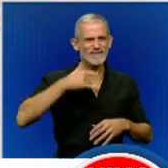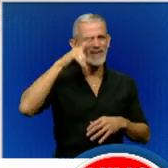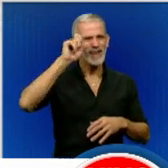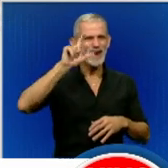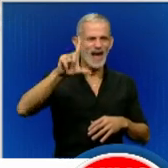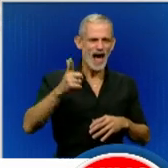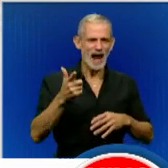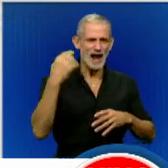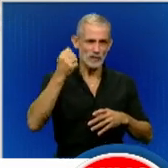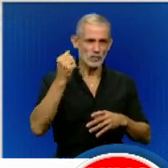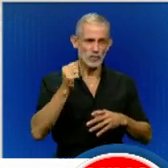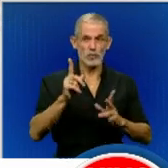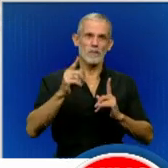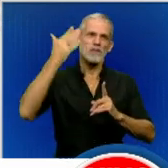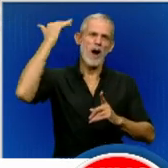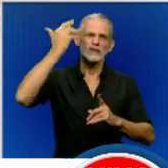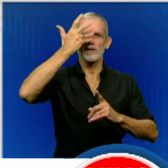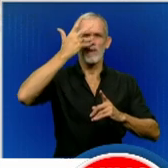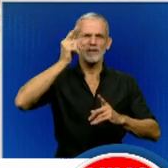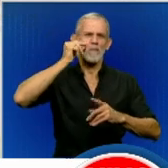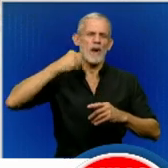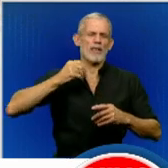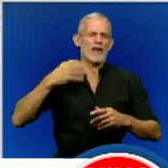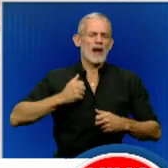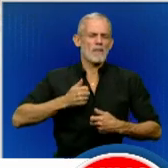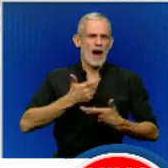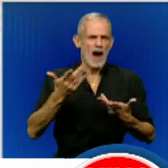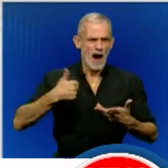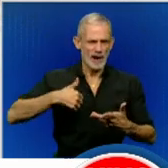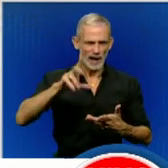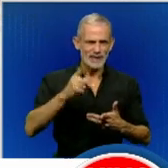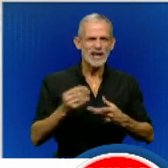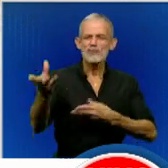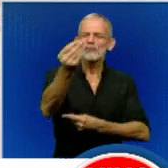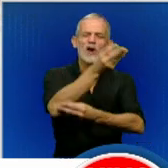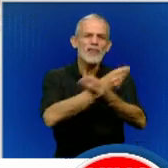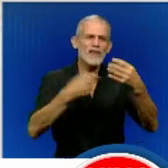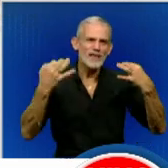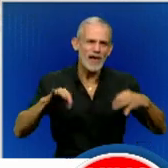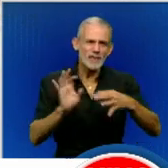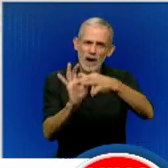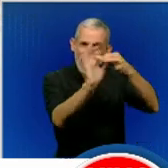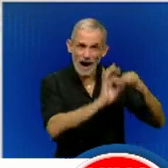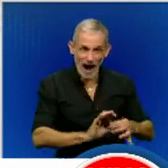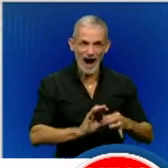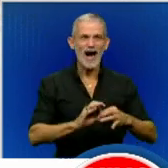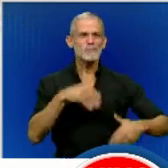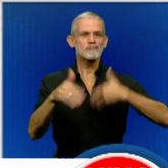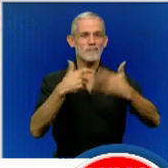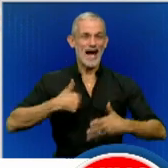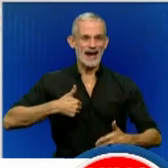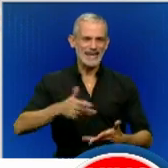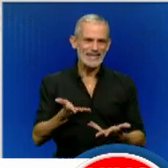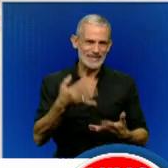principio de los padres de la patria de la solidaridad como valor esencial para el funcionamiento de la nación este pega muy